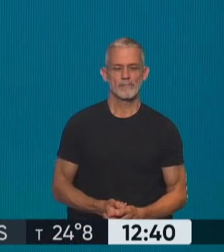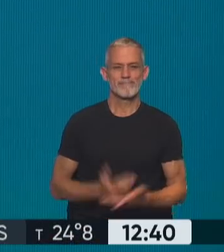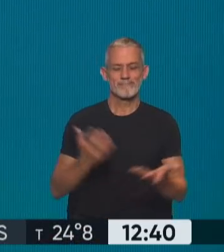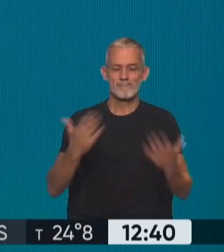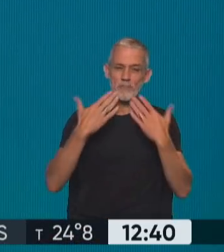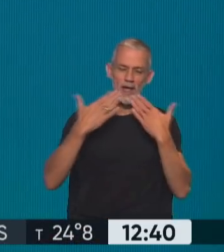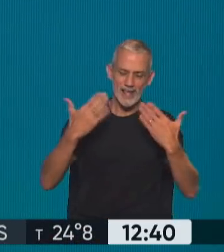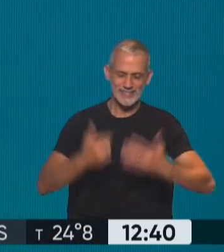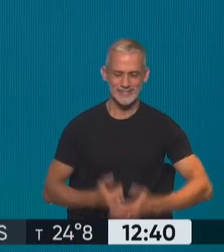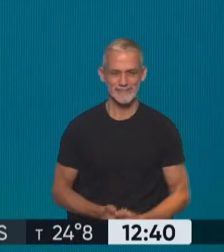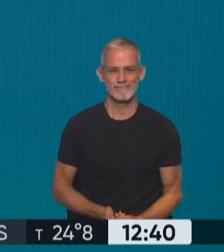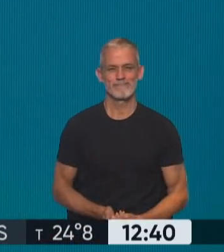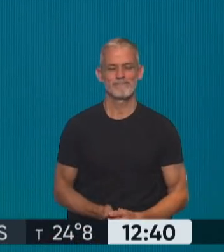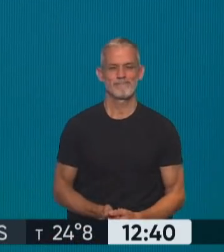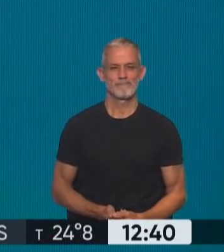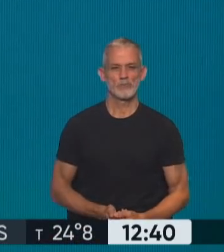Gracias.